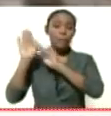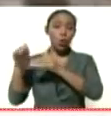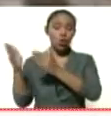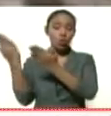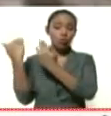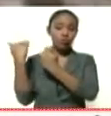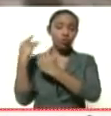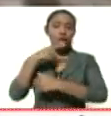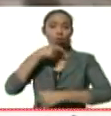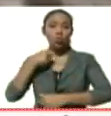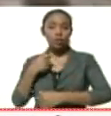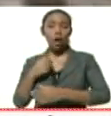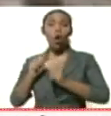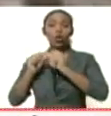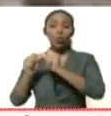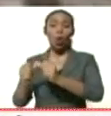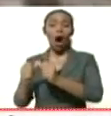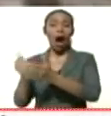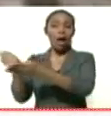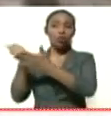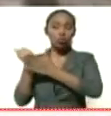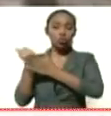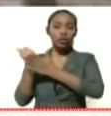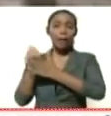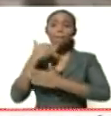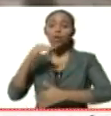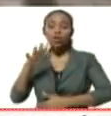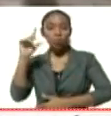llegando ayudas de Rusia en los próximos días.